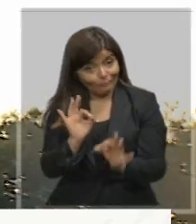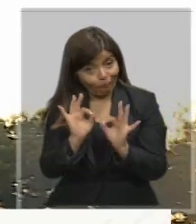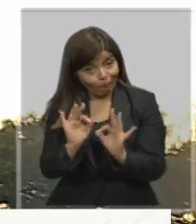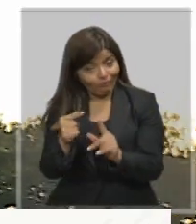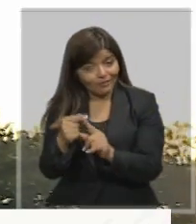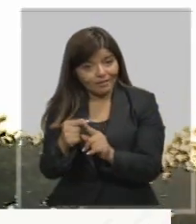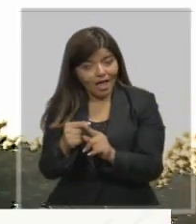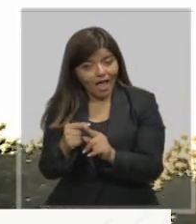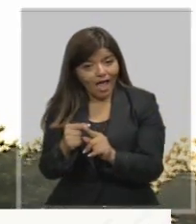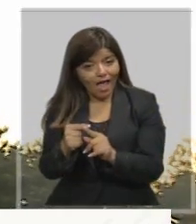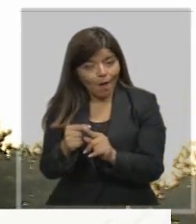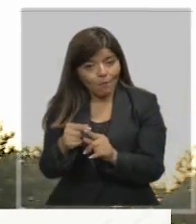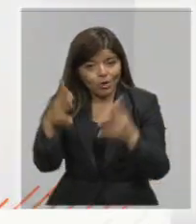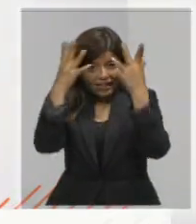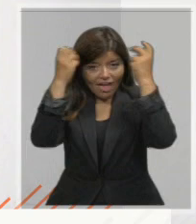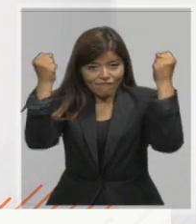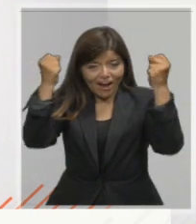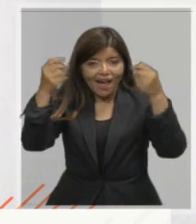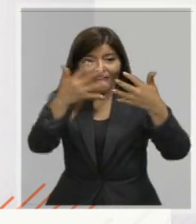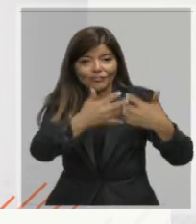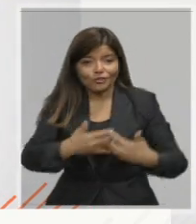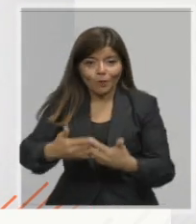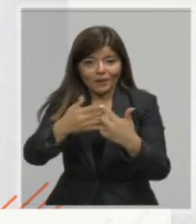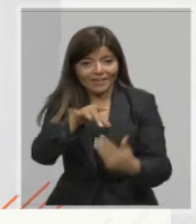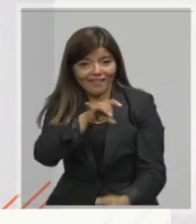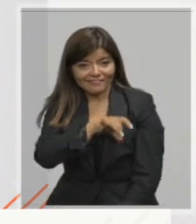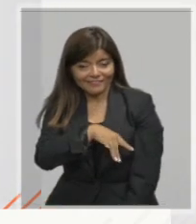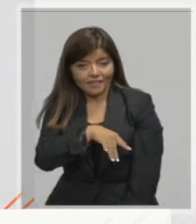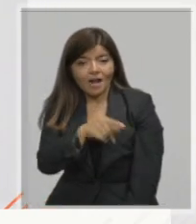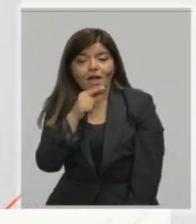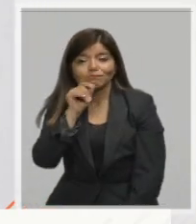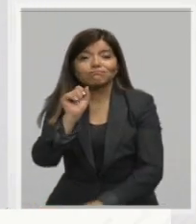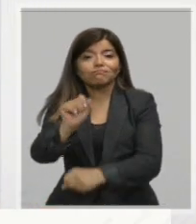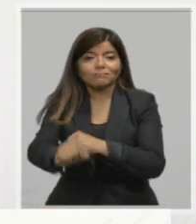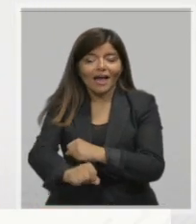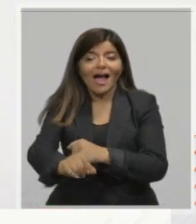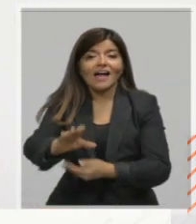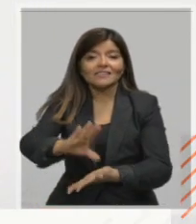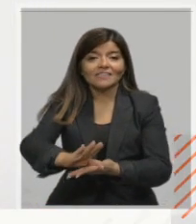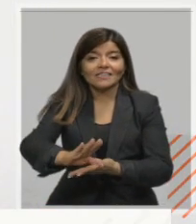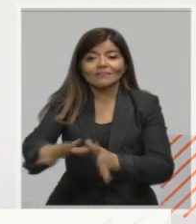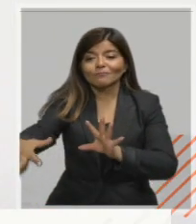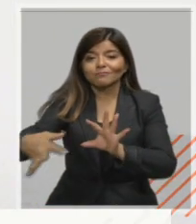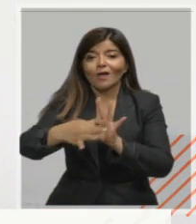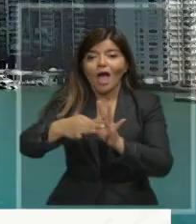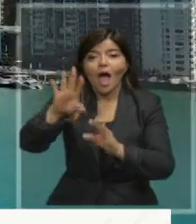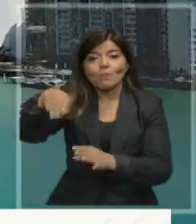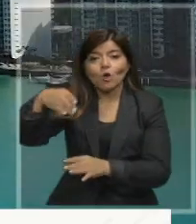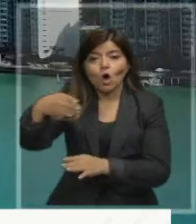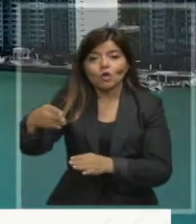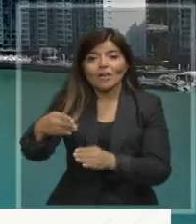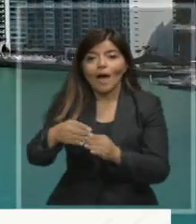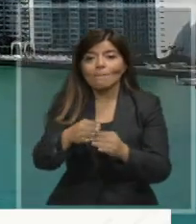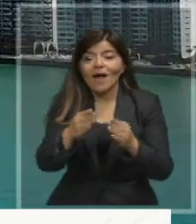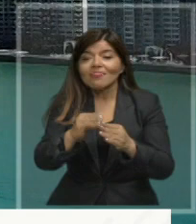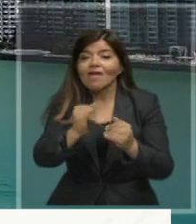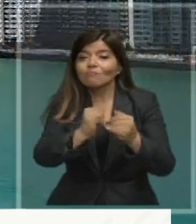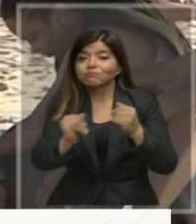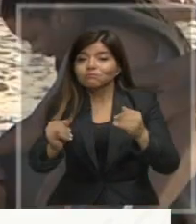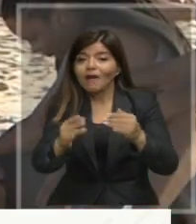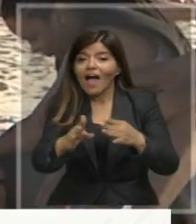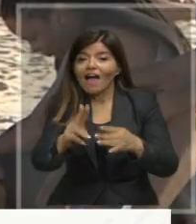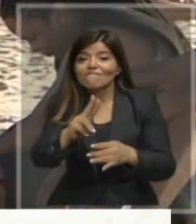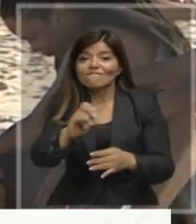la Embajada Norteamericana en Chile confirmó que nuestro país seguirá siendo parte del programa de exención de visa,